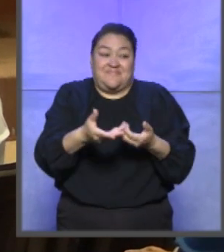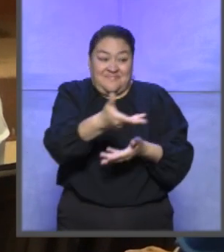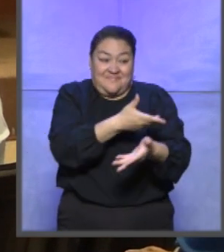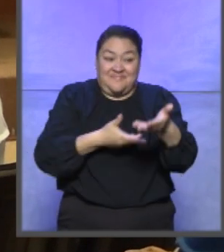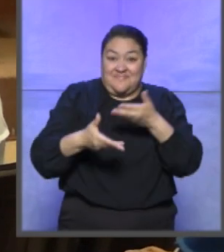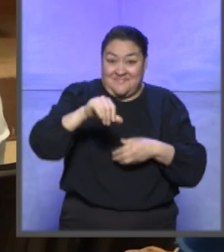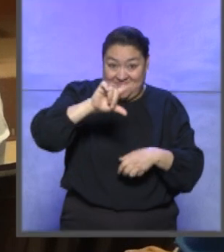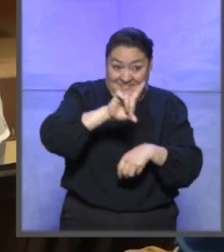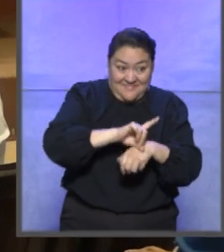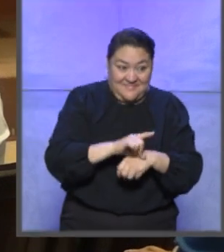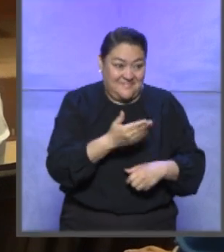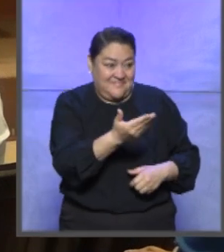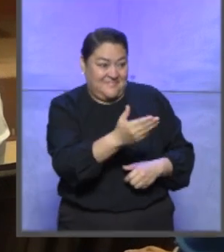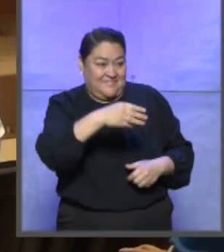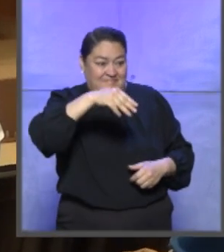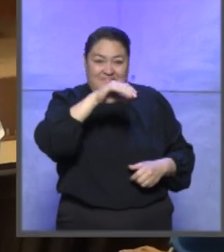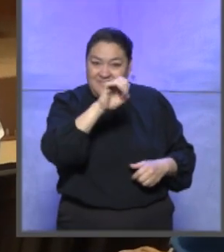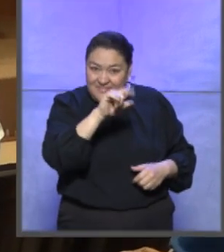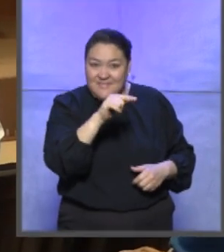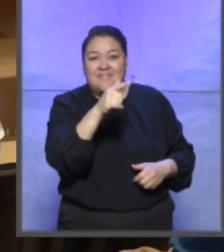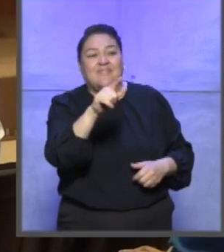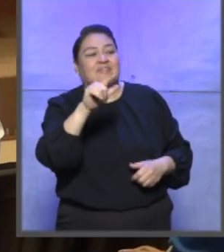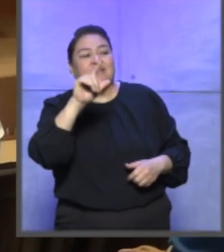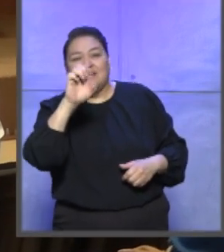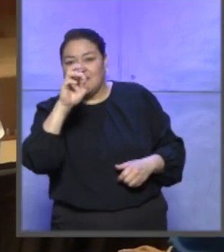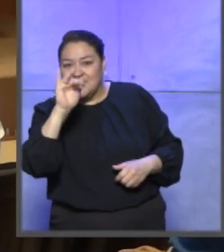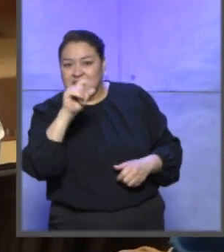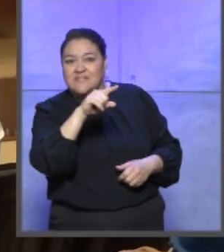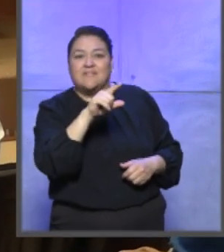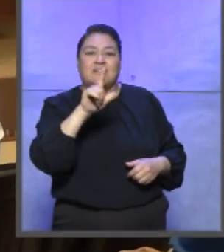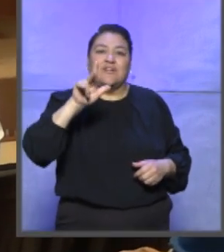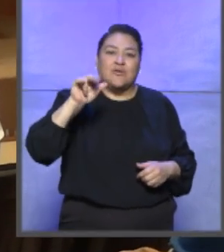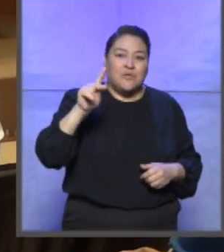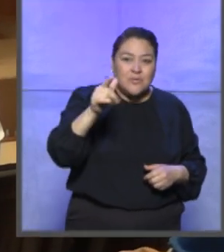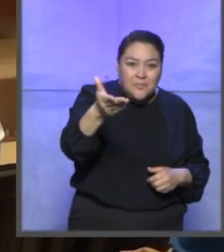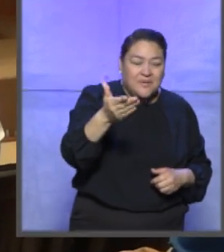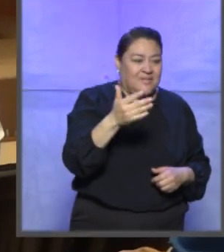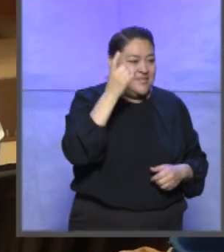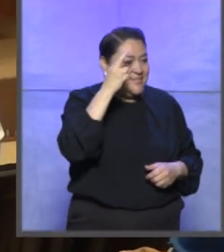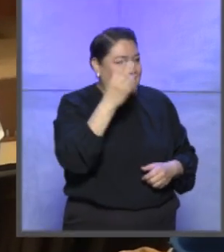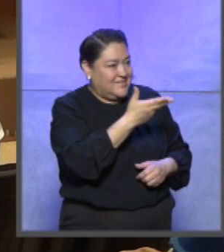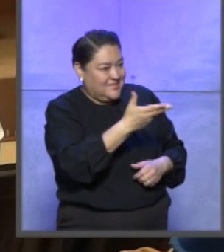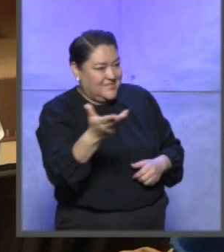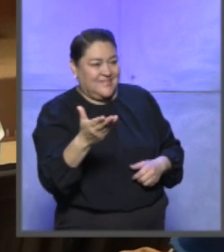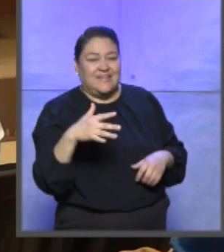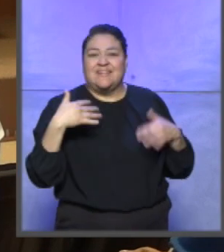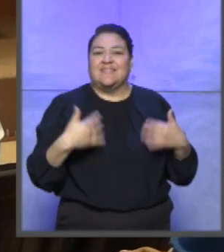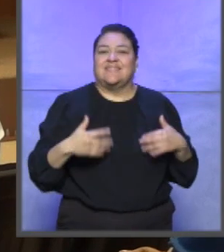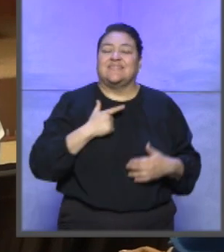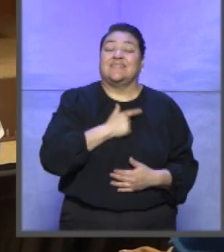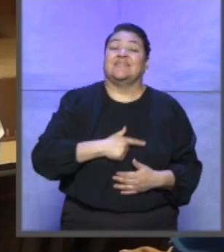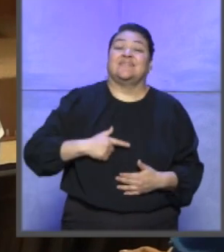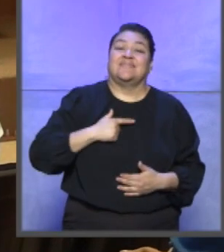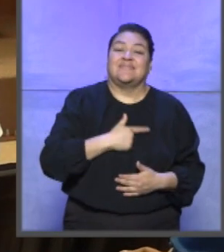compartiendo este día con María Elvia, con Elizabeth, con la doctora Lupita, con la doctora Margarita, pero sobre